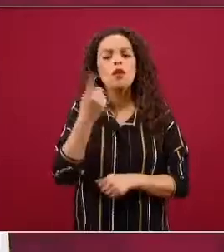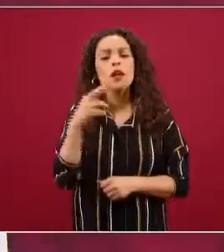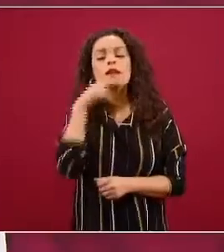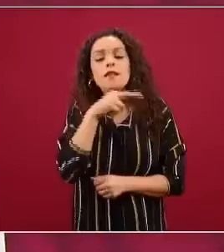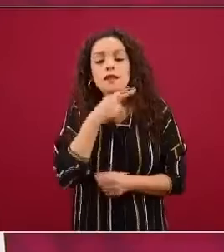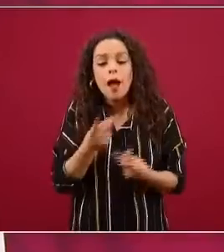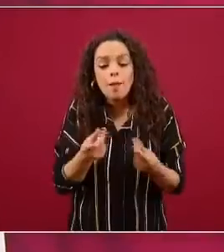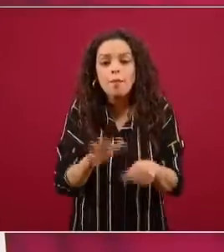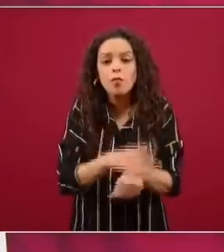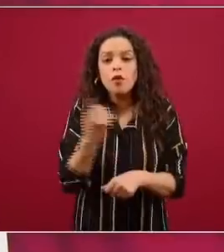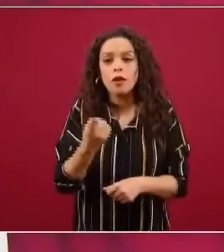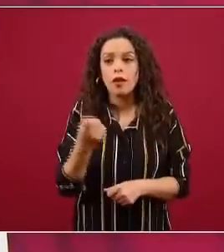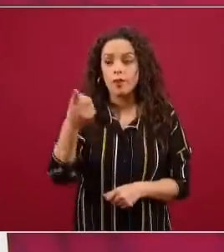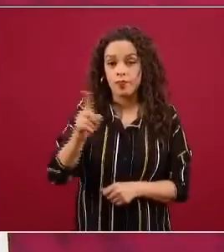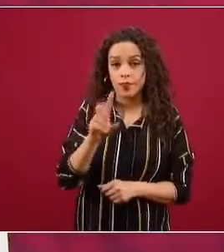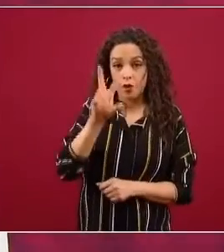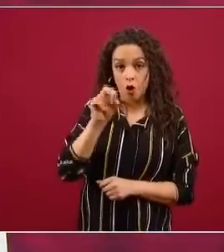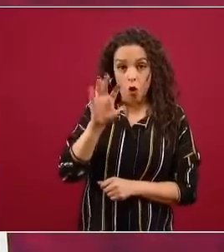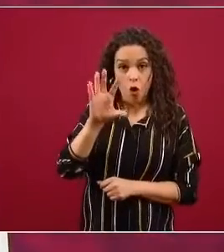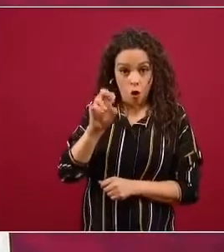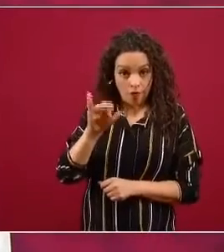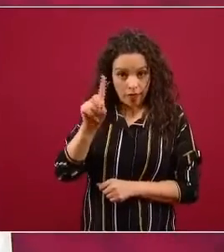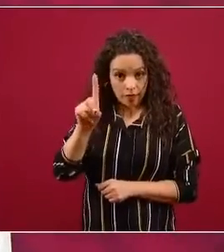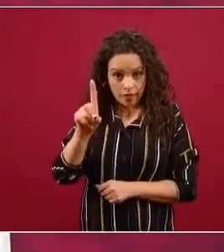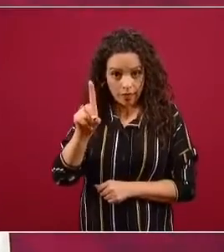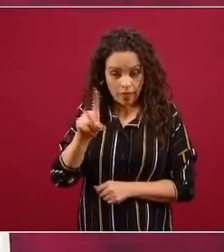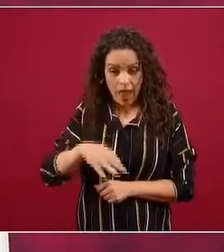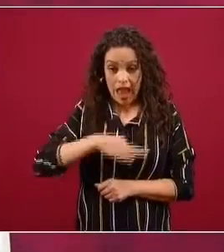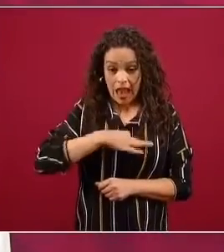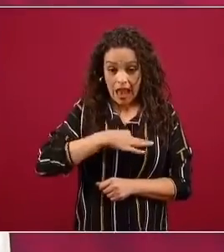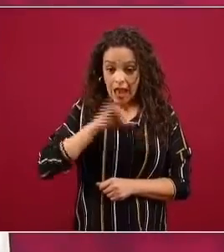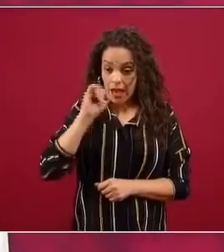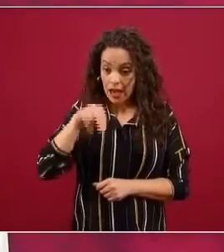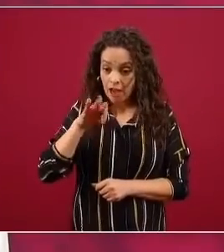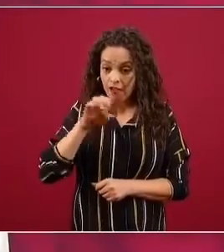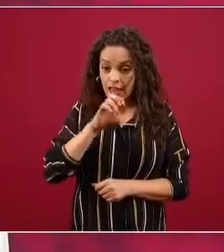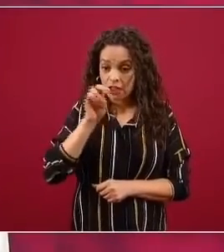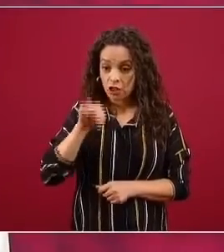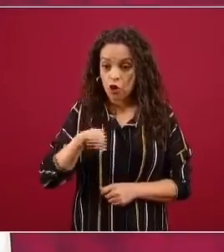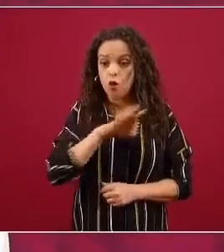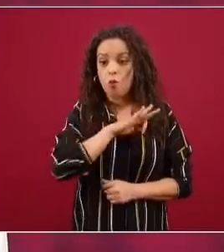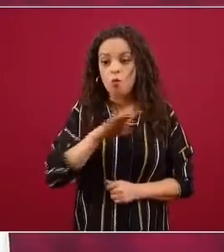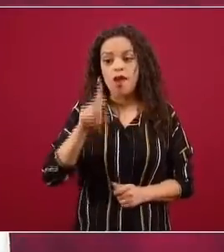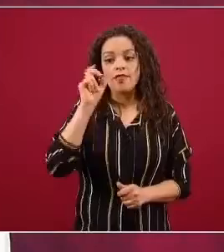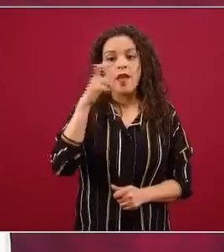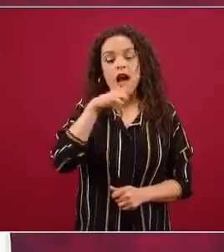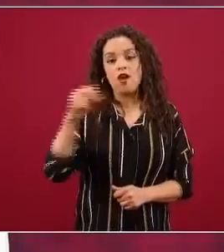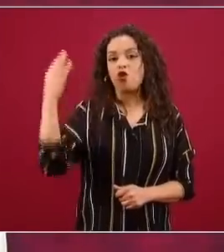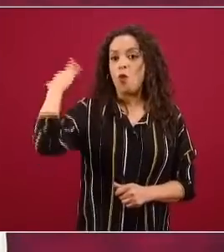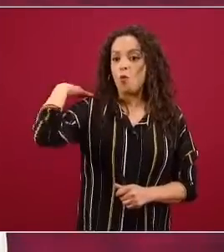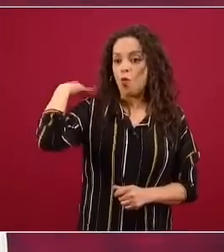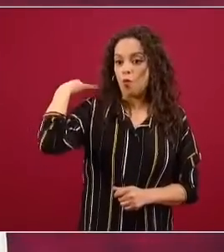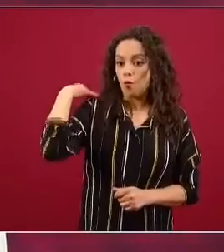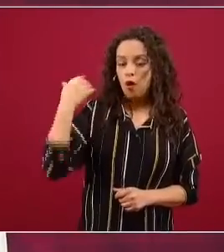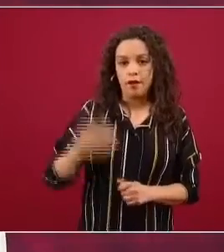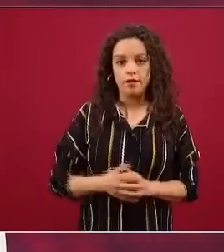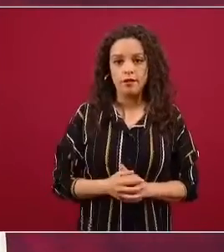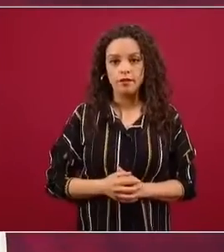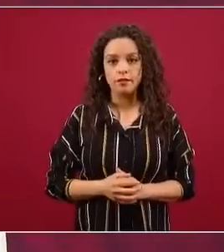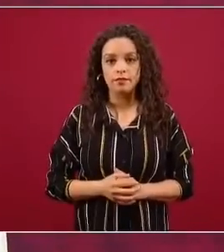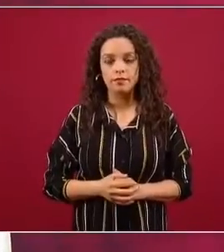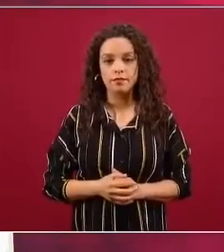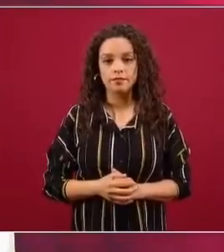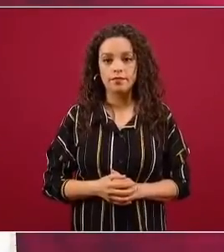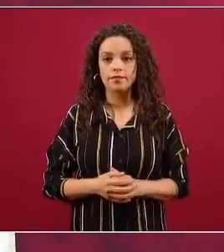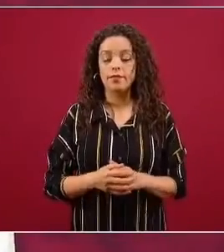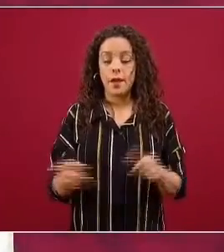infecciosa, puede causar una forma grave por daño a los pulmones. Principalmente, COVID, ciertamente el virus